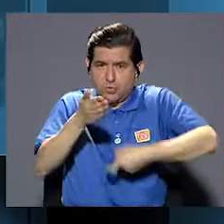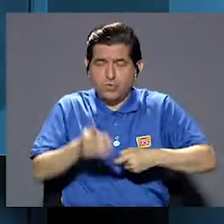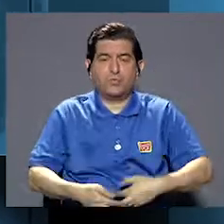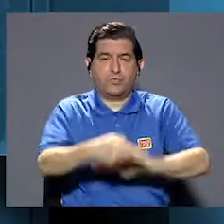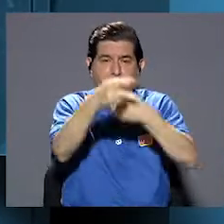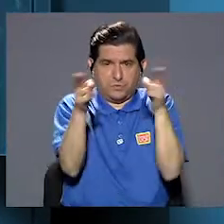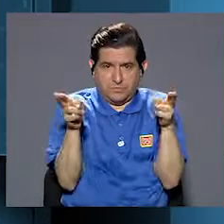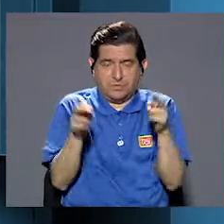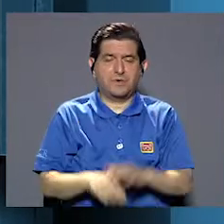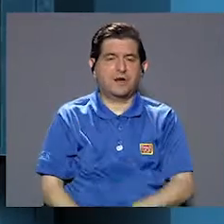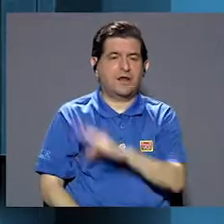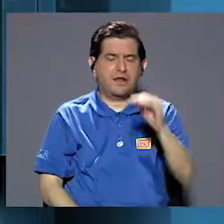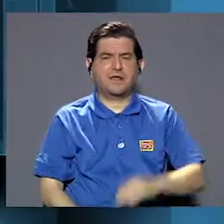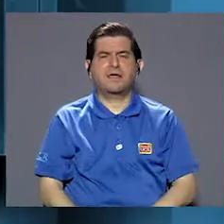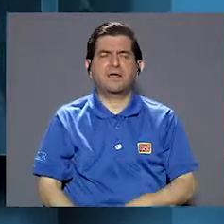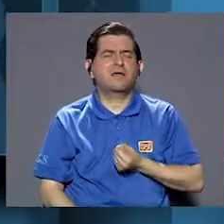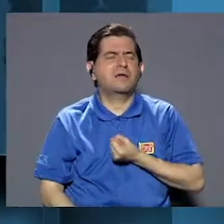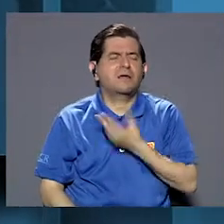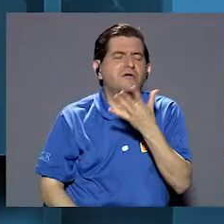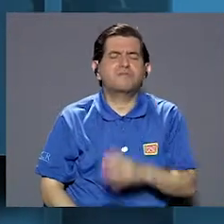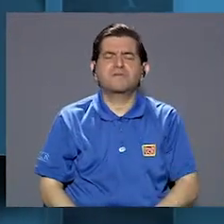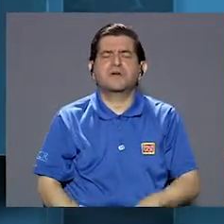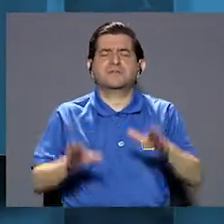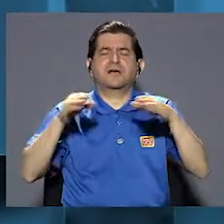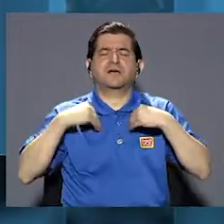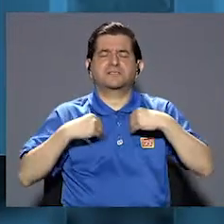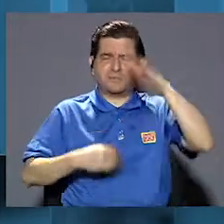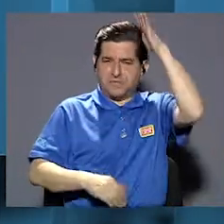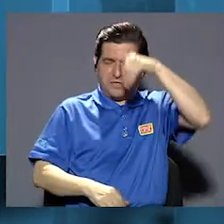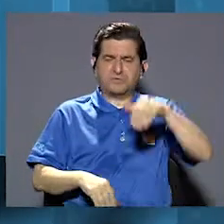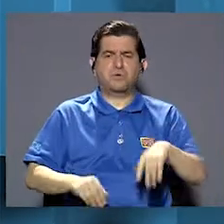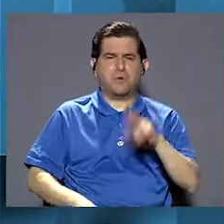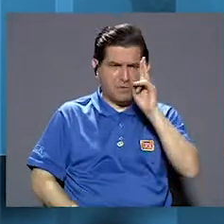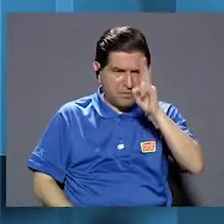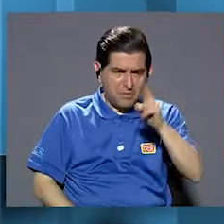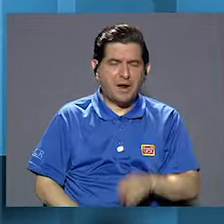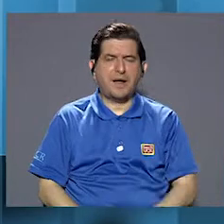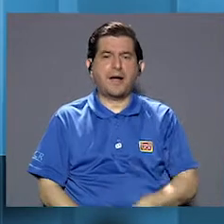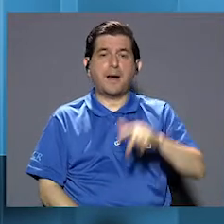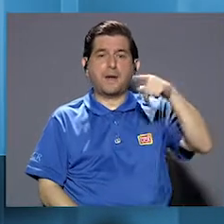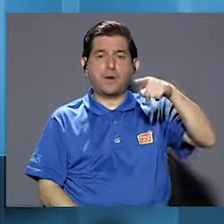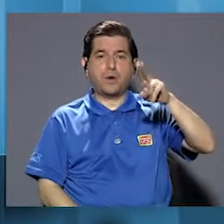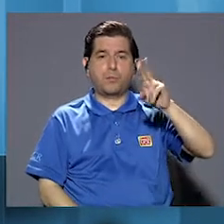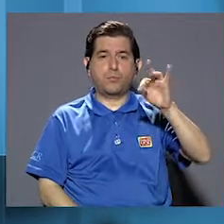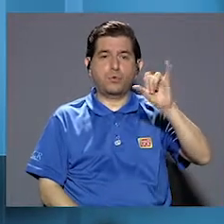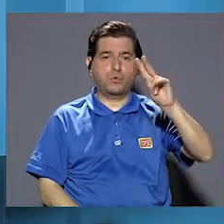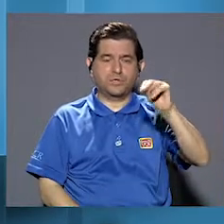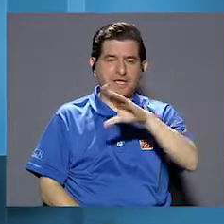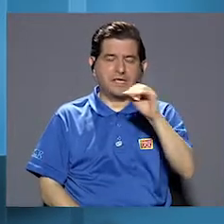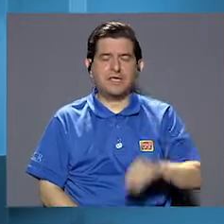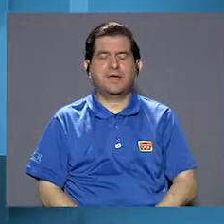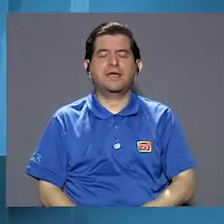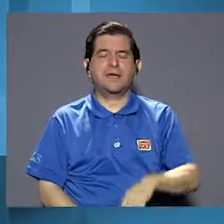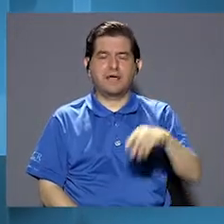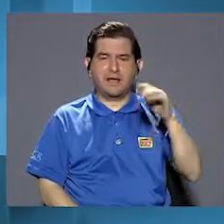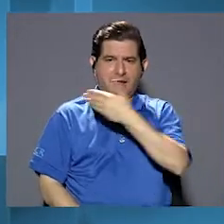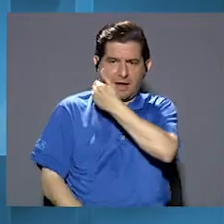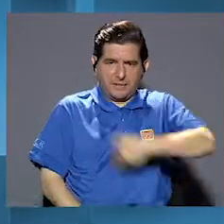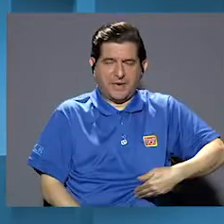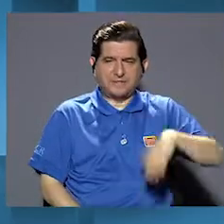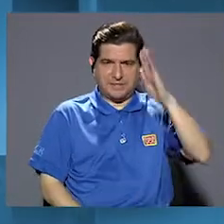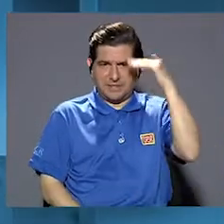dictatoriales de la región y la confesa admiración del señor Trump hacia figuras como Vladimir Putin y Kim